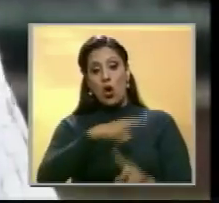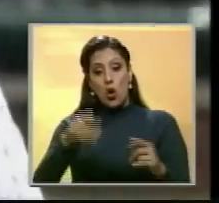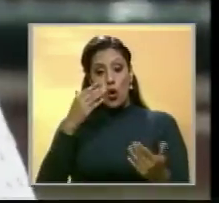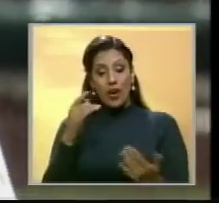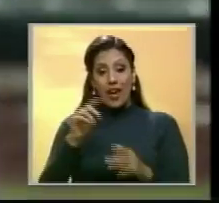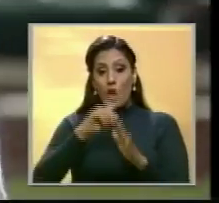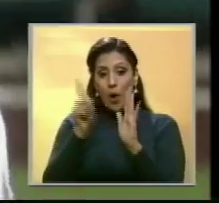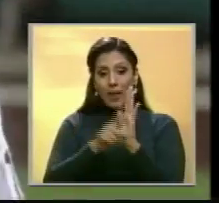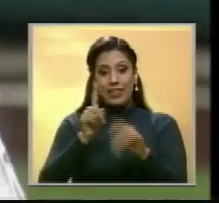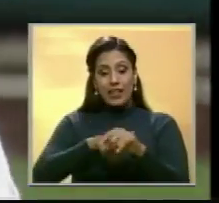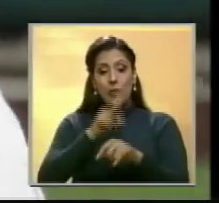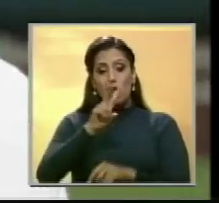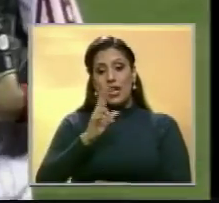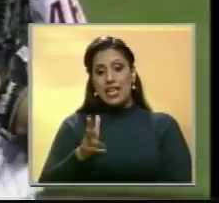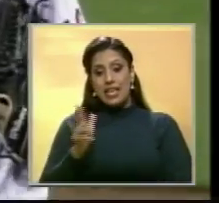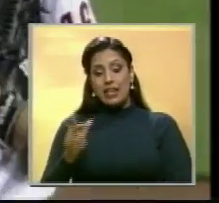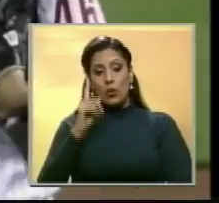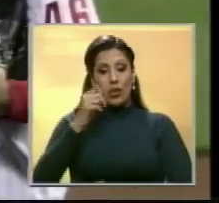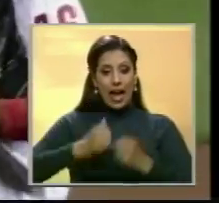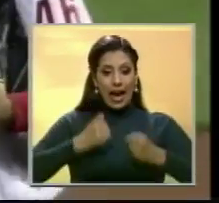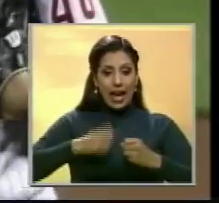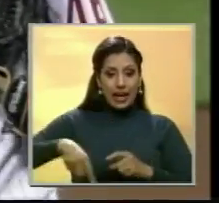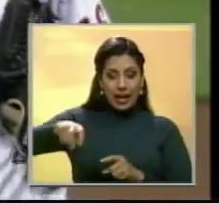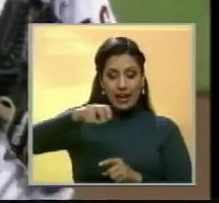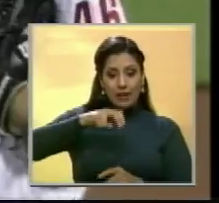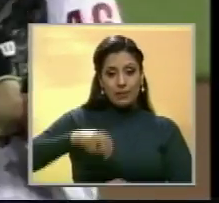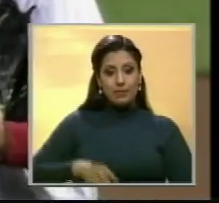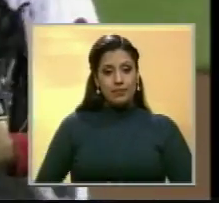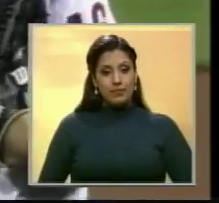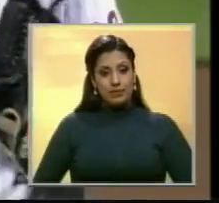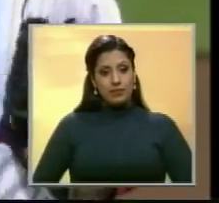un inning completo, le dieron 2 hits, le anotaron una carrera y dio un boleto.